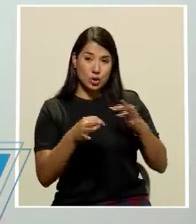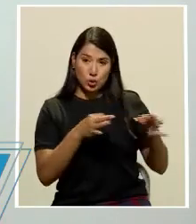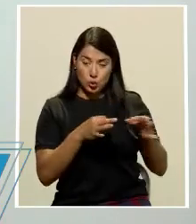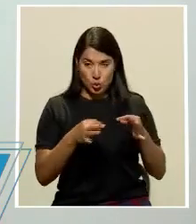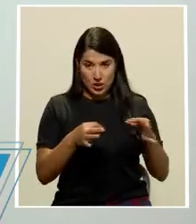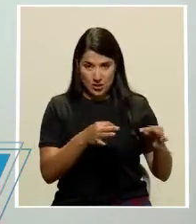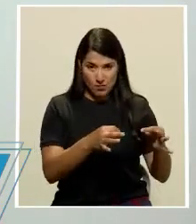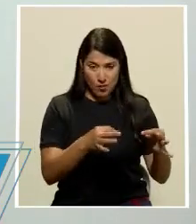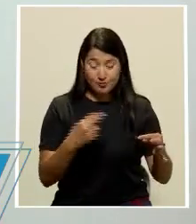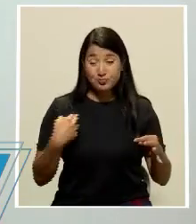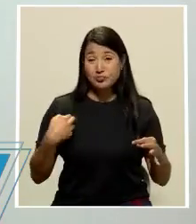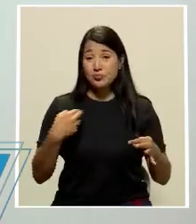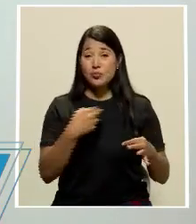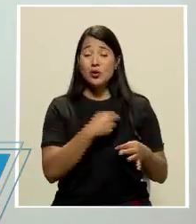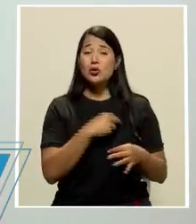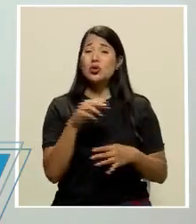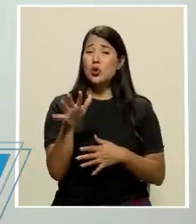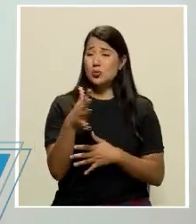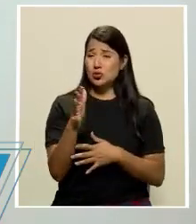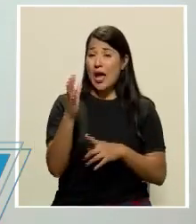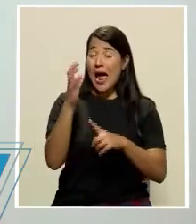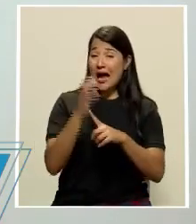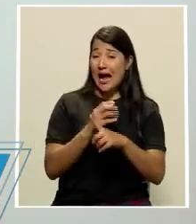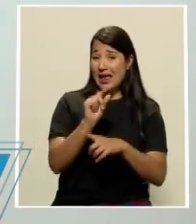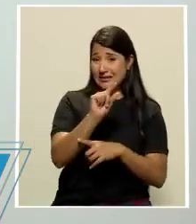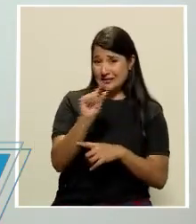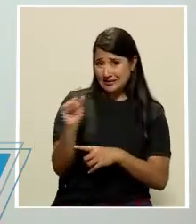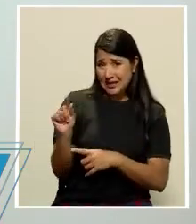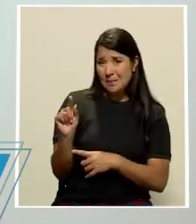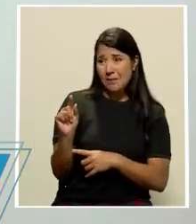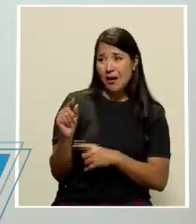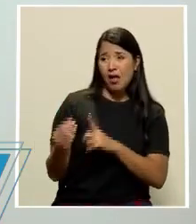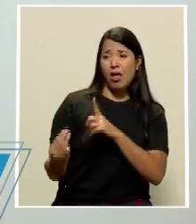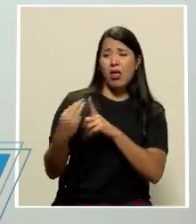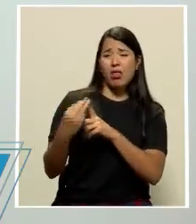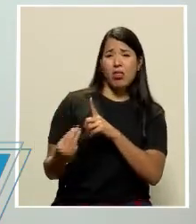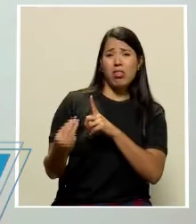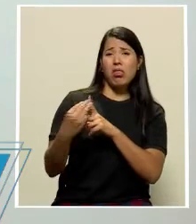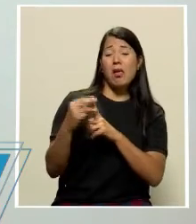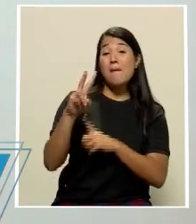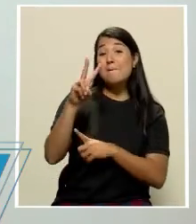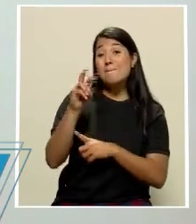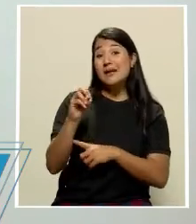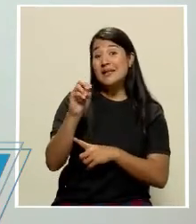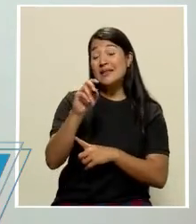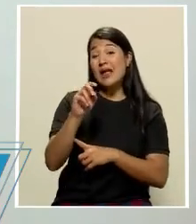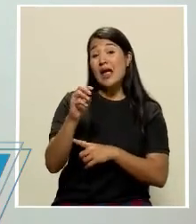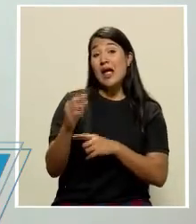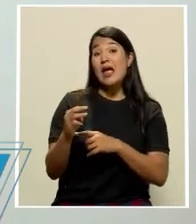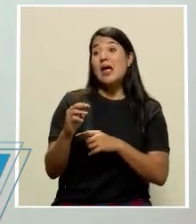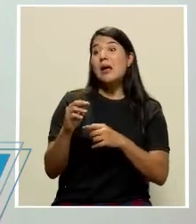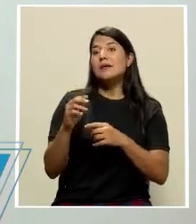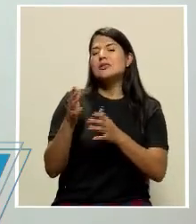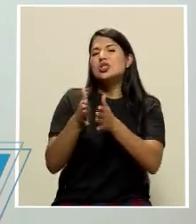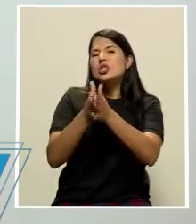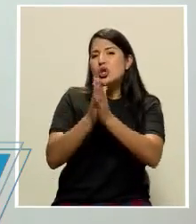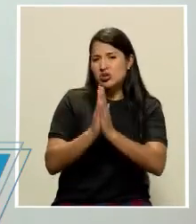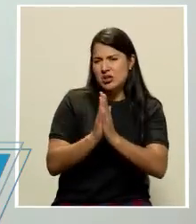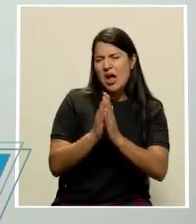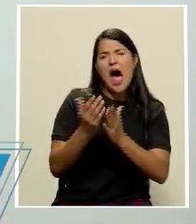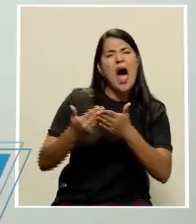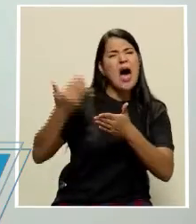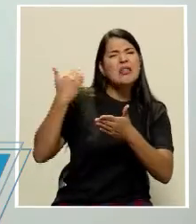recibir aproximadamente semanalmente unos 20 mensajes de solicitudes a recibir